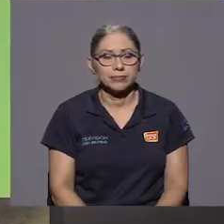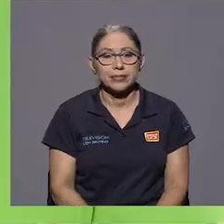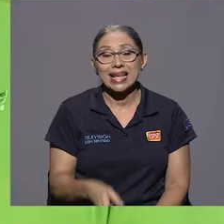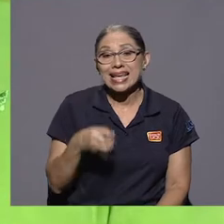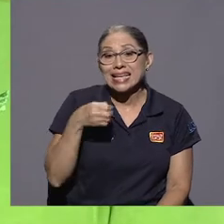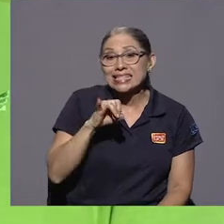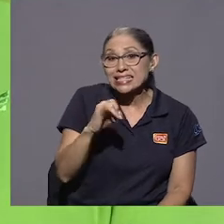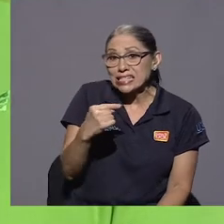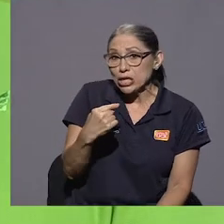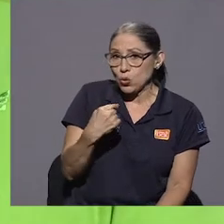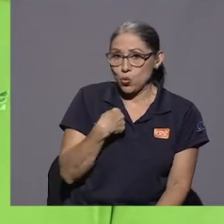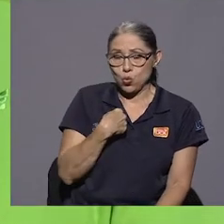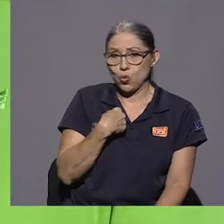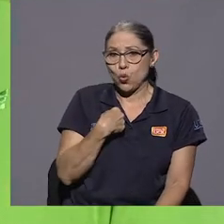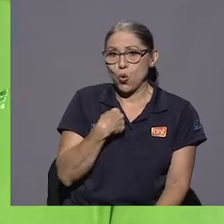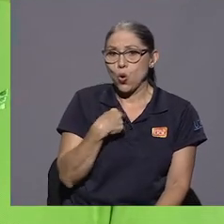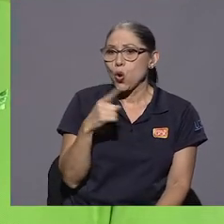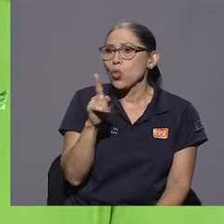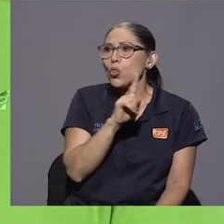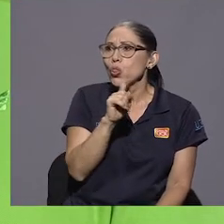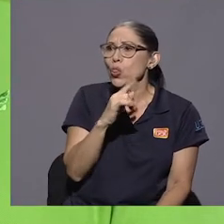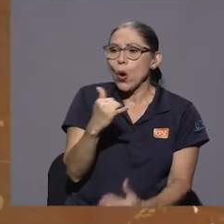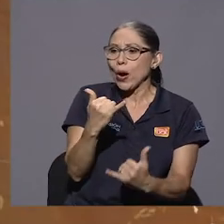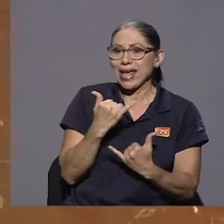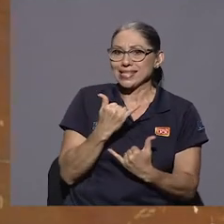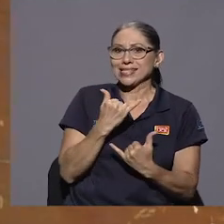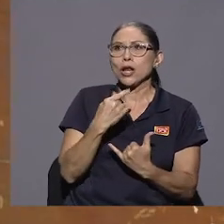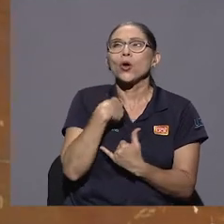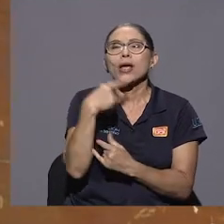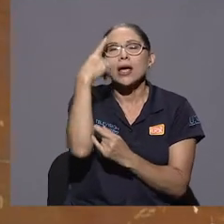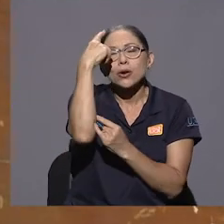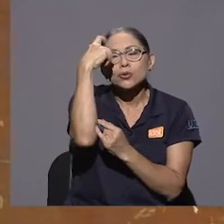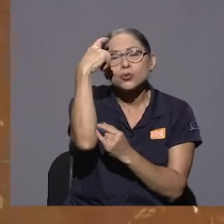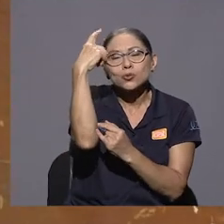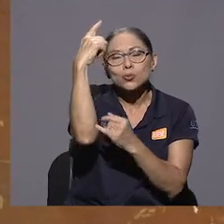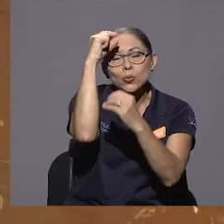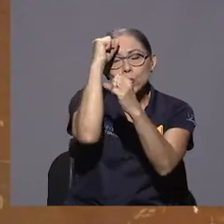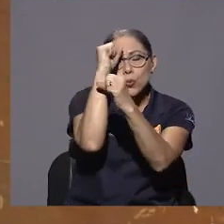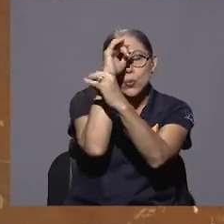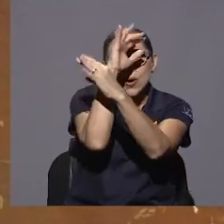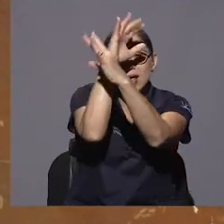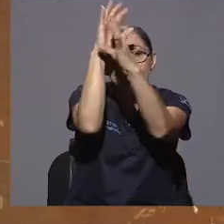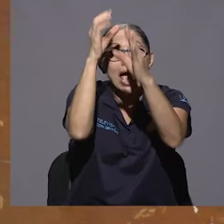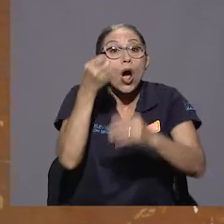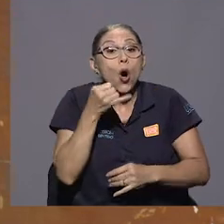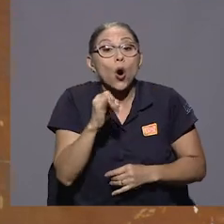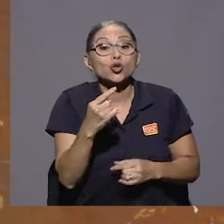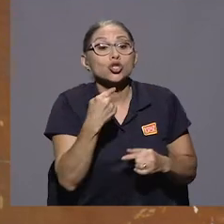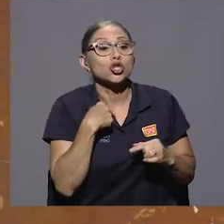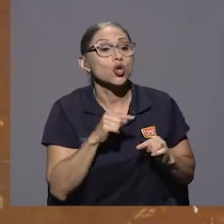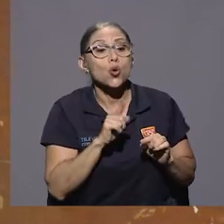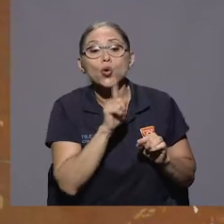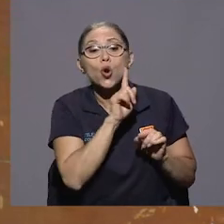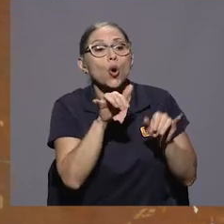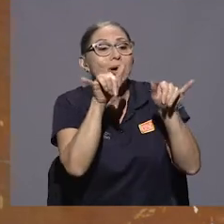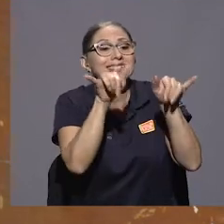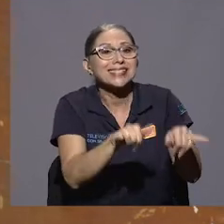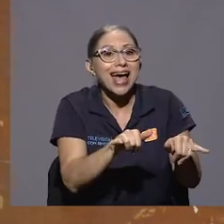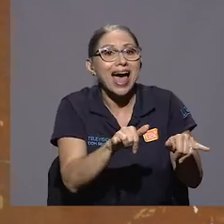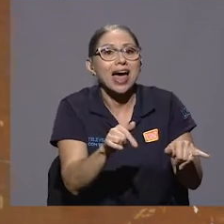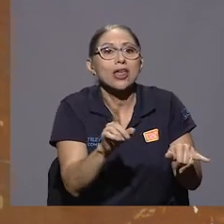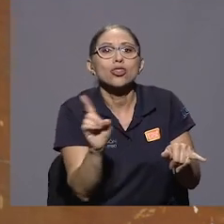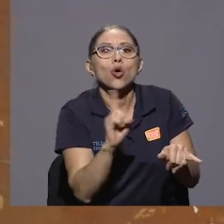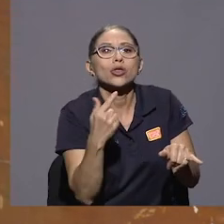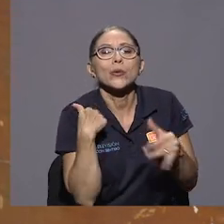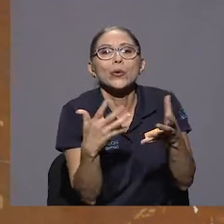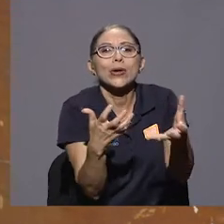Si uno no es lo que sueña ser o si uno no está donde desea estar es o